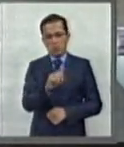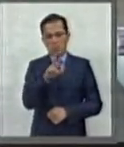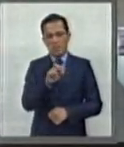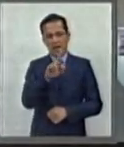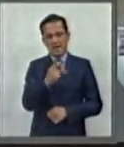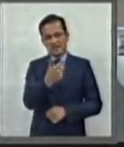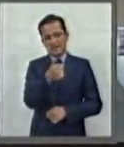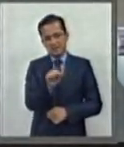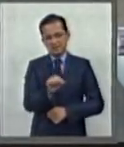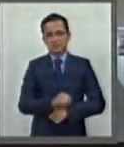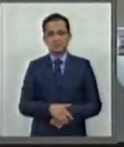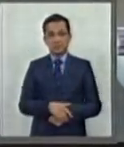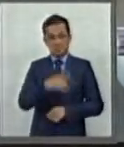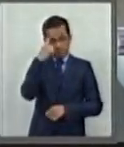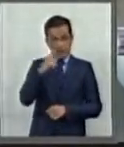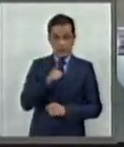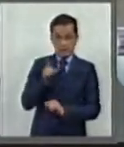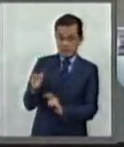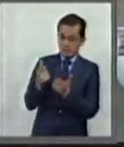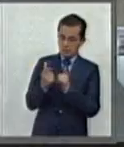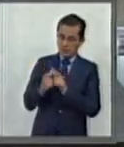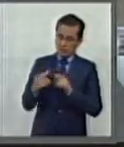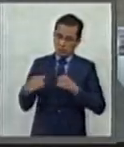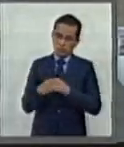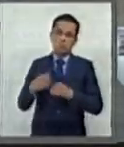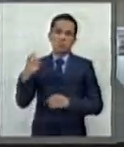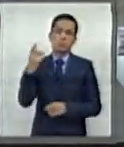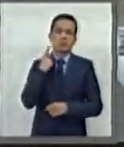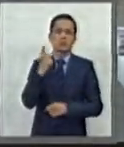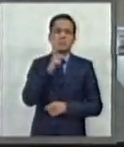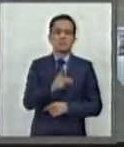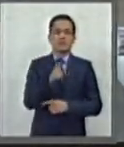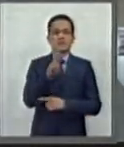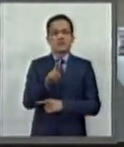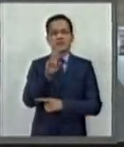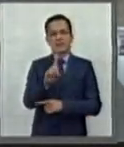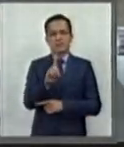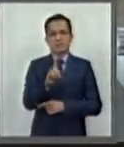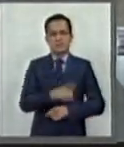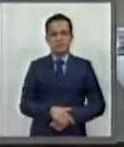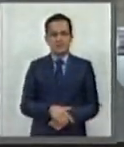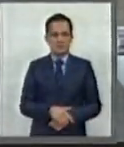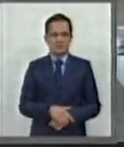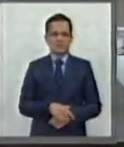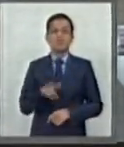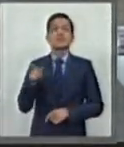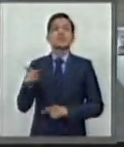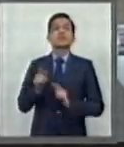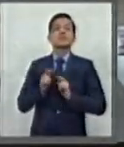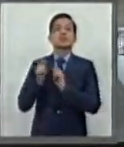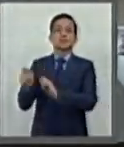el posicionamiento del Grupo Parlamentario del Partido de la Revolución Democrática, tiene el